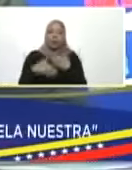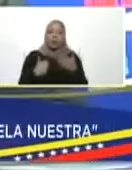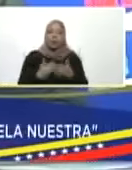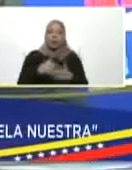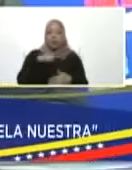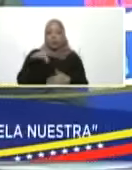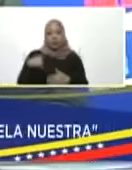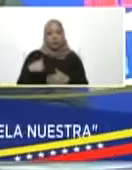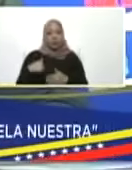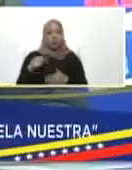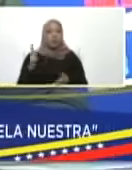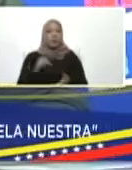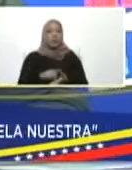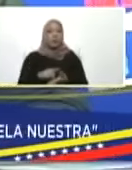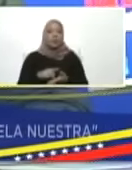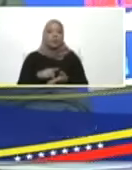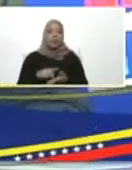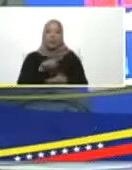dice